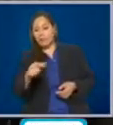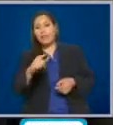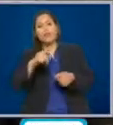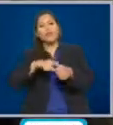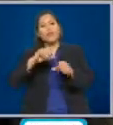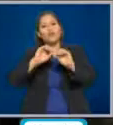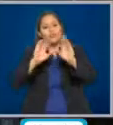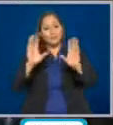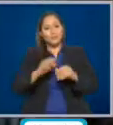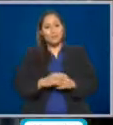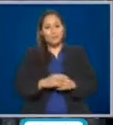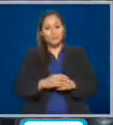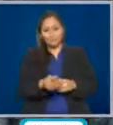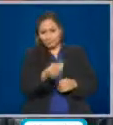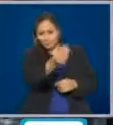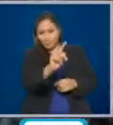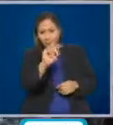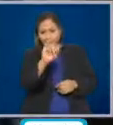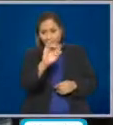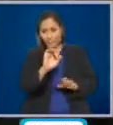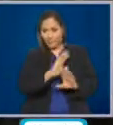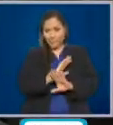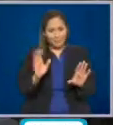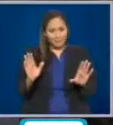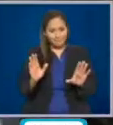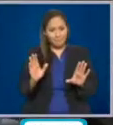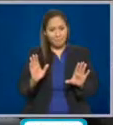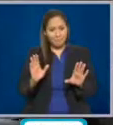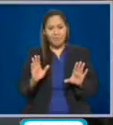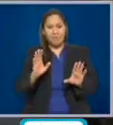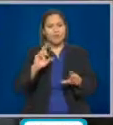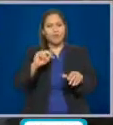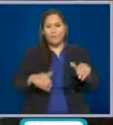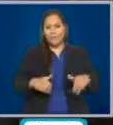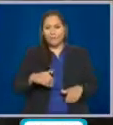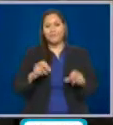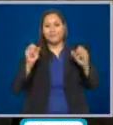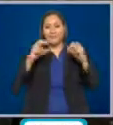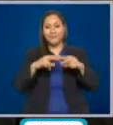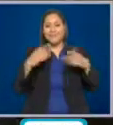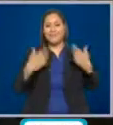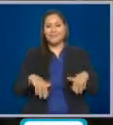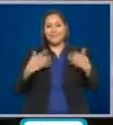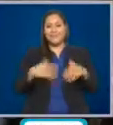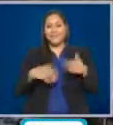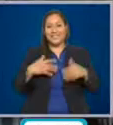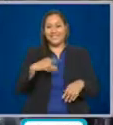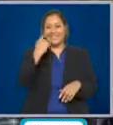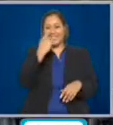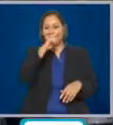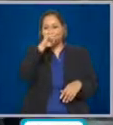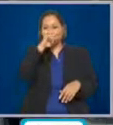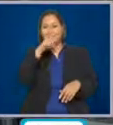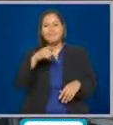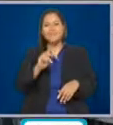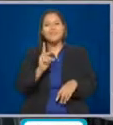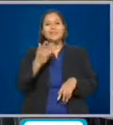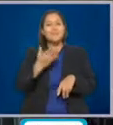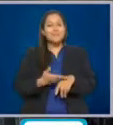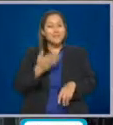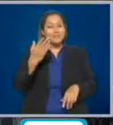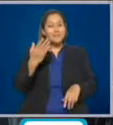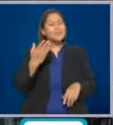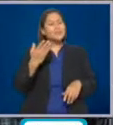el de guayaba. Órale, tío Alberto. Y ya, que no muela. Ahí nos vemos. Ay, ojitos pajaritos, pero